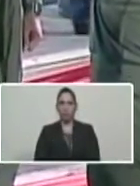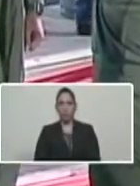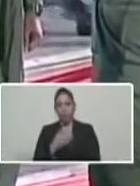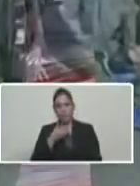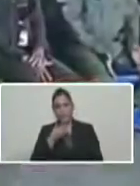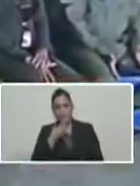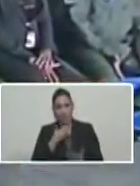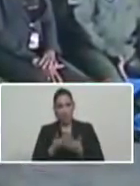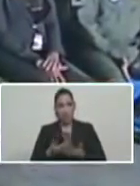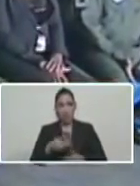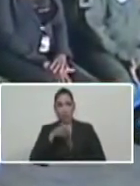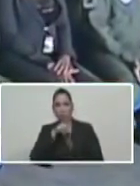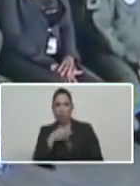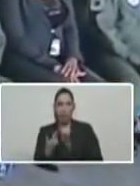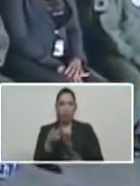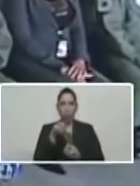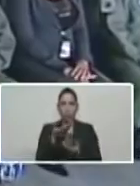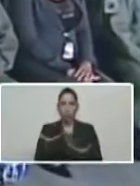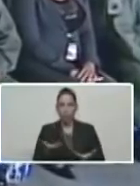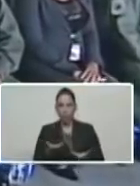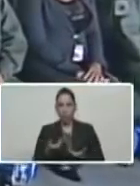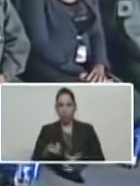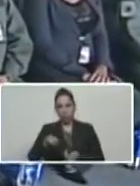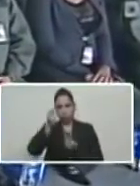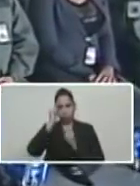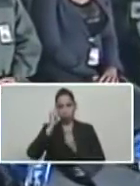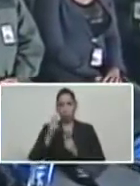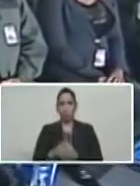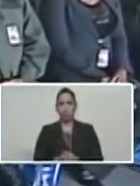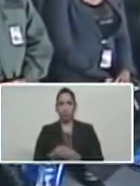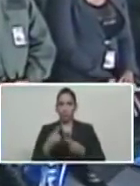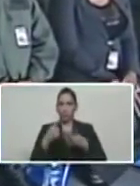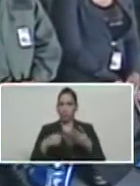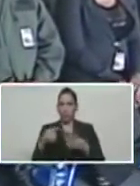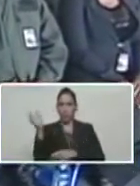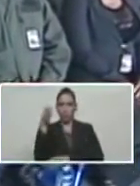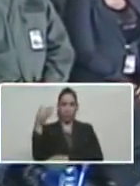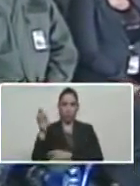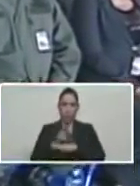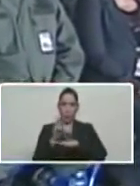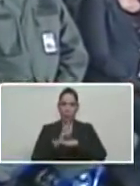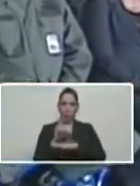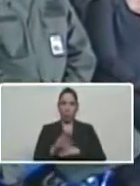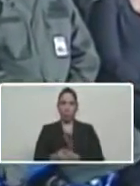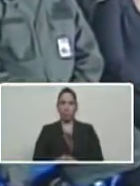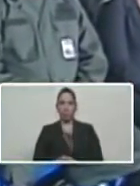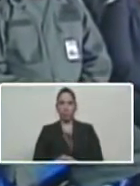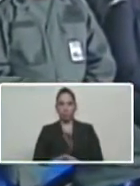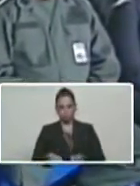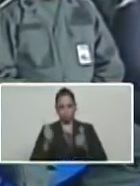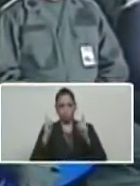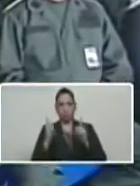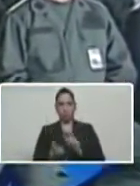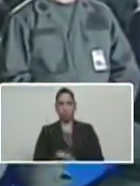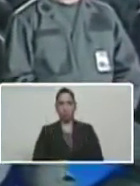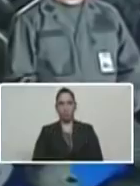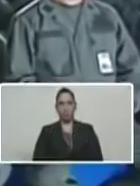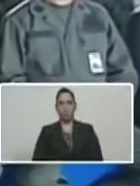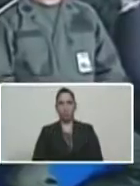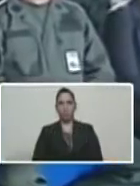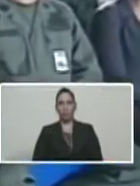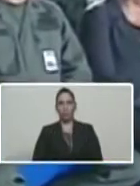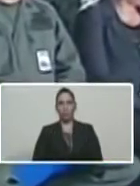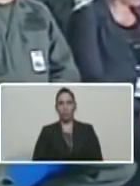para hablar con usted y recibir las condecoraciones que se otorgan a los estandartes de las unidades. Autorizado.